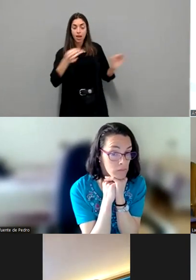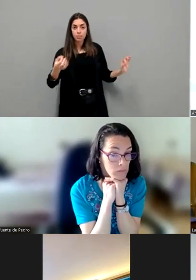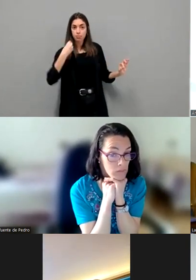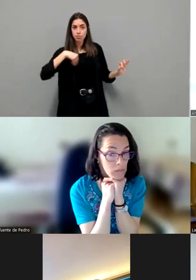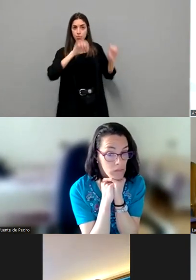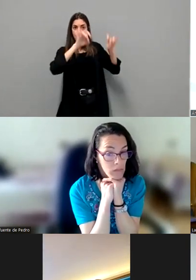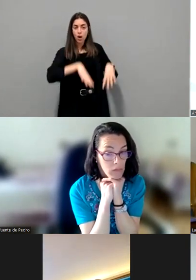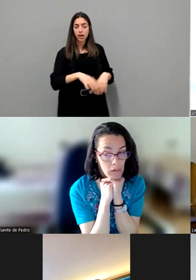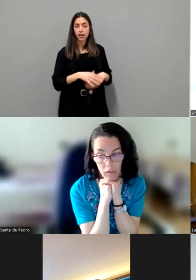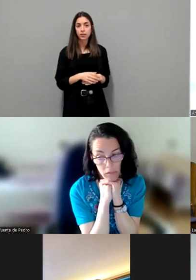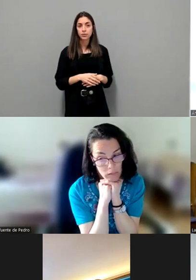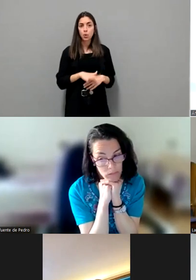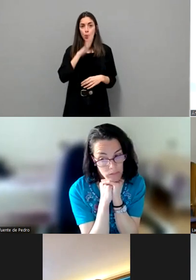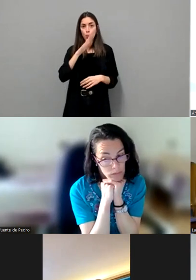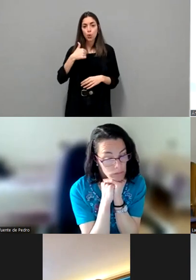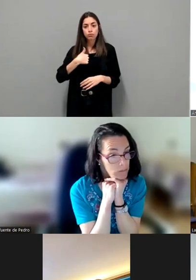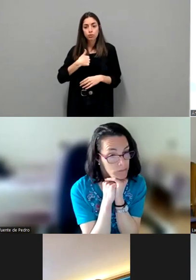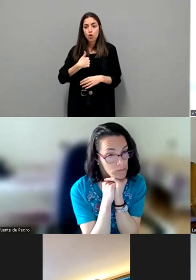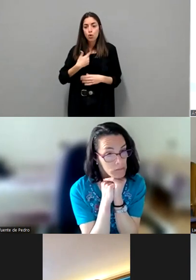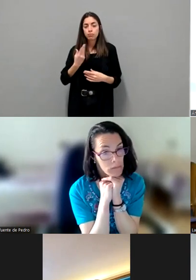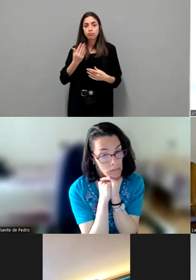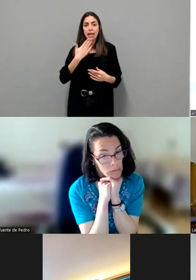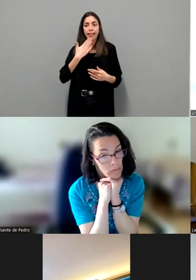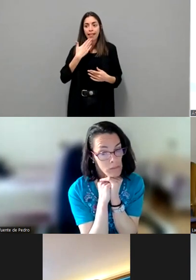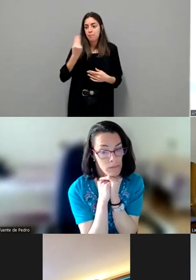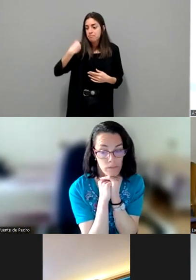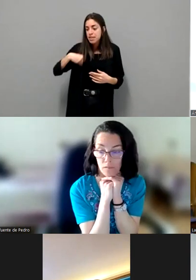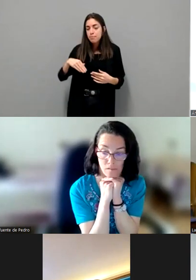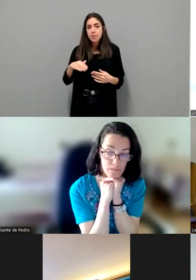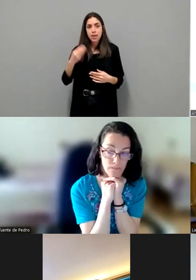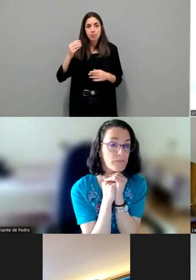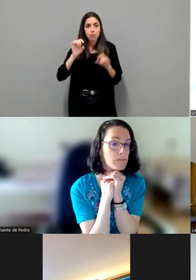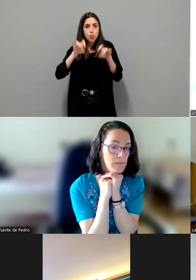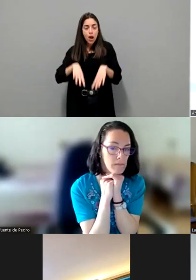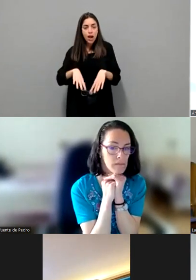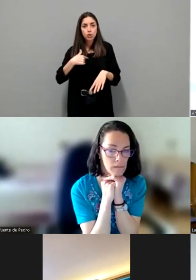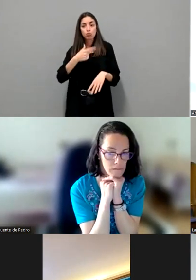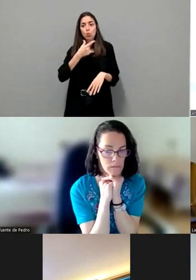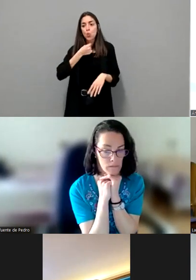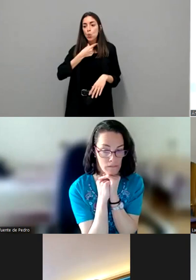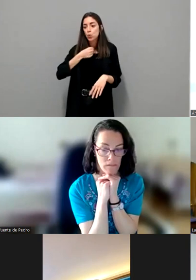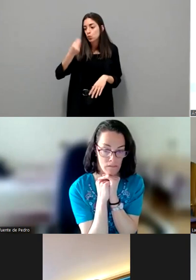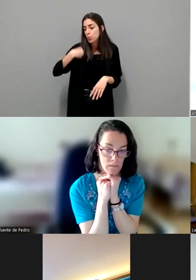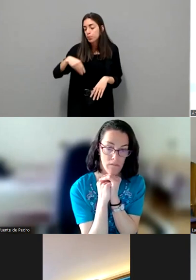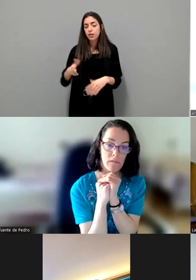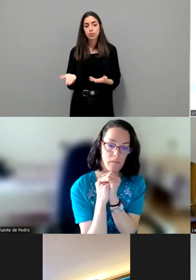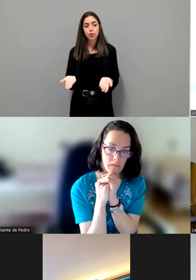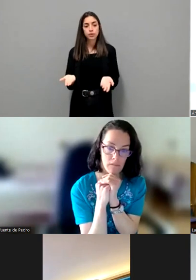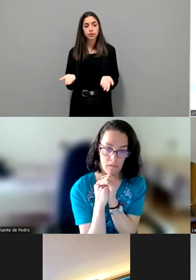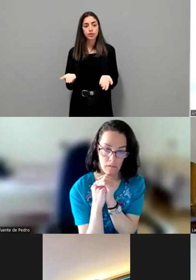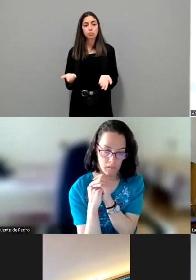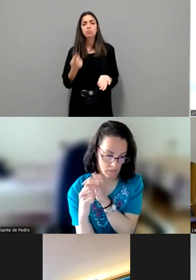porque tengo la misma edad y los mismos gustos, ¿no? Y me dijo,